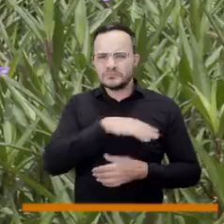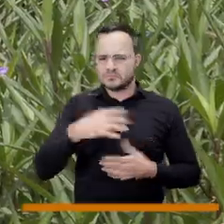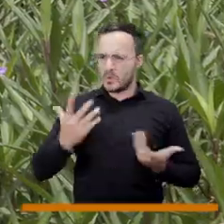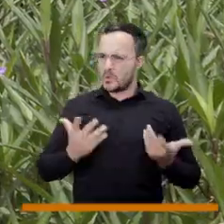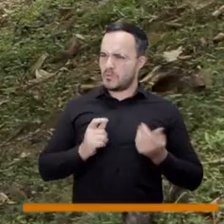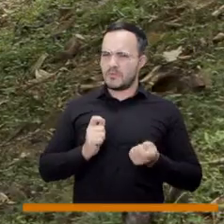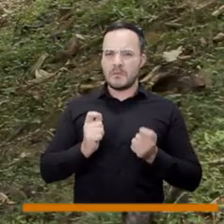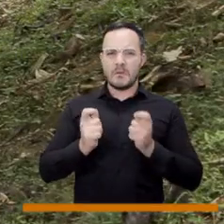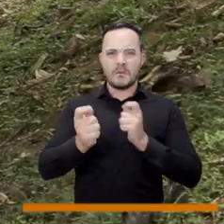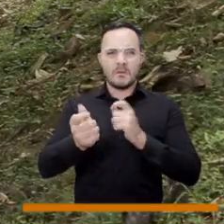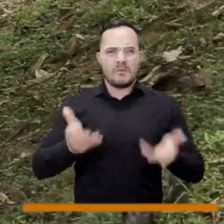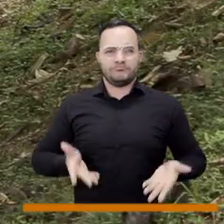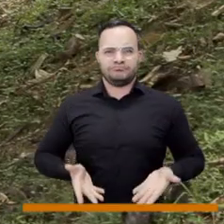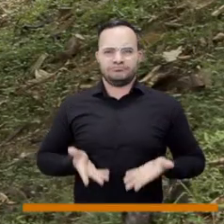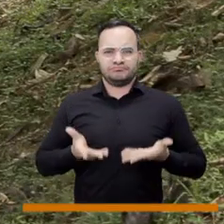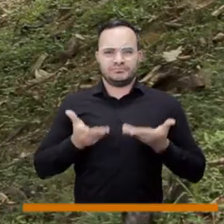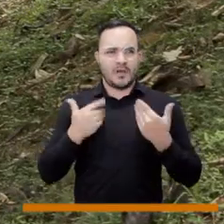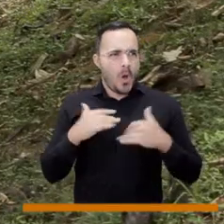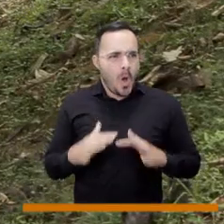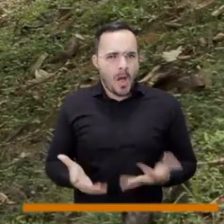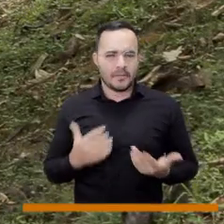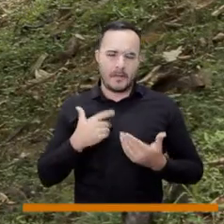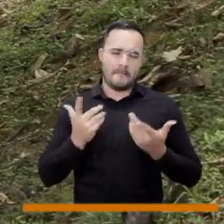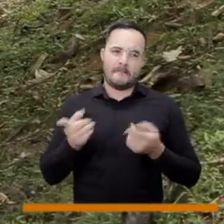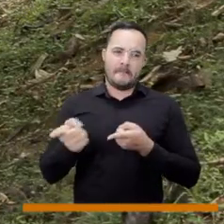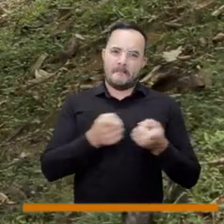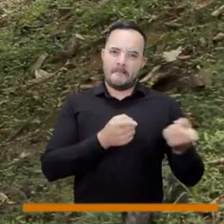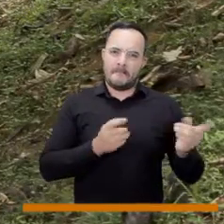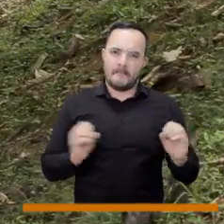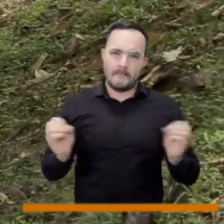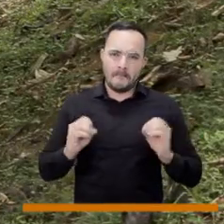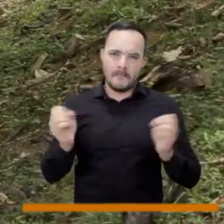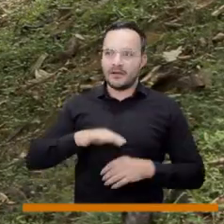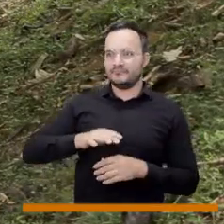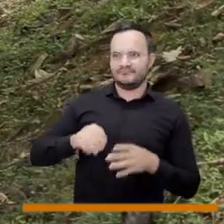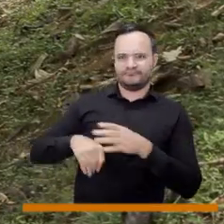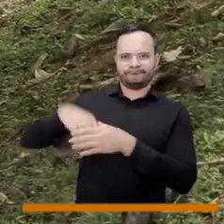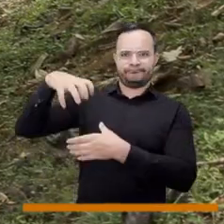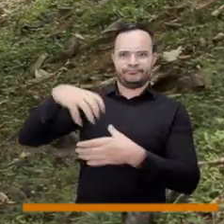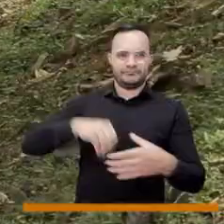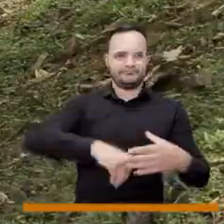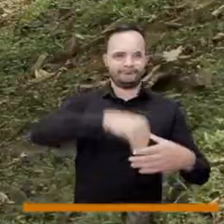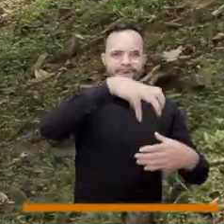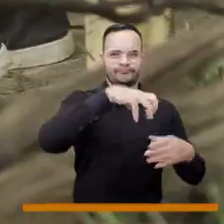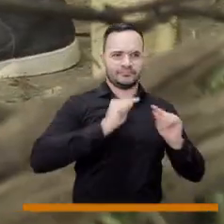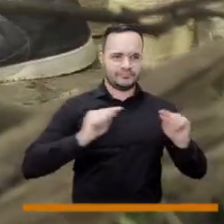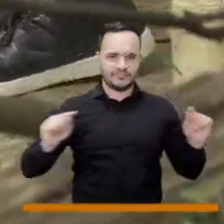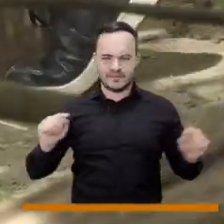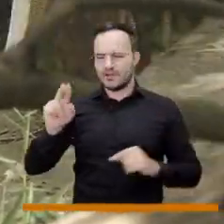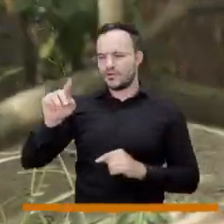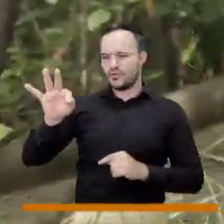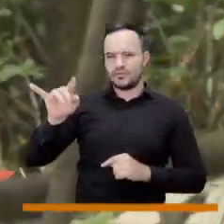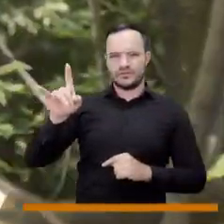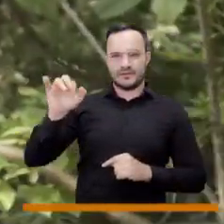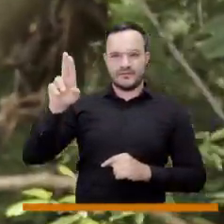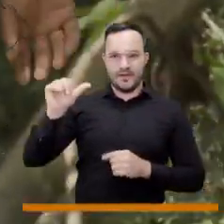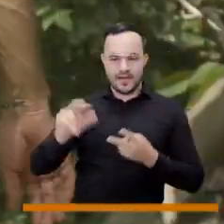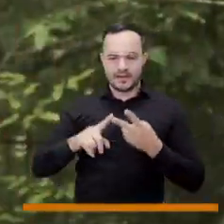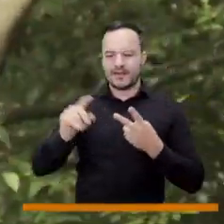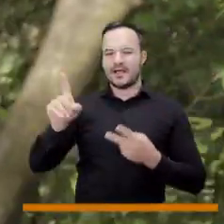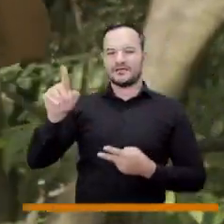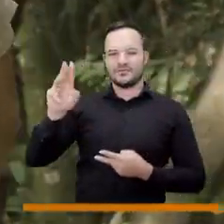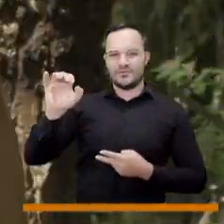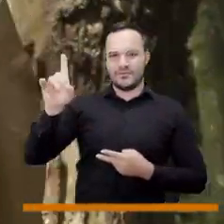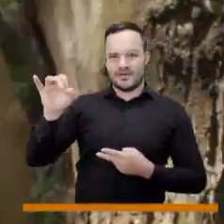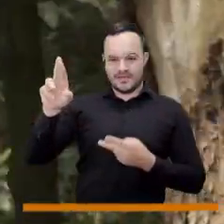formando Medellín en torno a estos cerros y estas áreas tan importantes para la ciudad, que son los cerros tutelares, Cerro Nutibarra, Cerro La